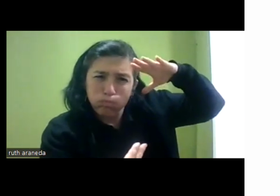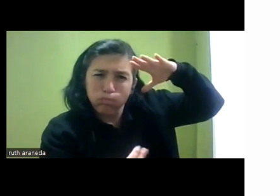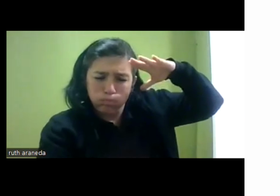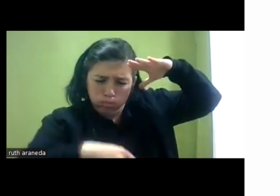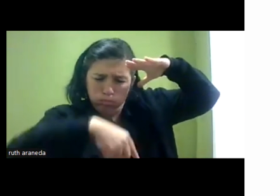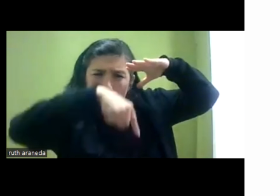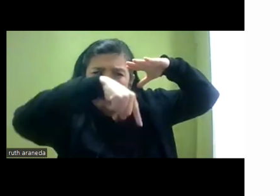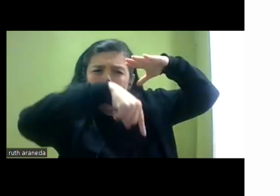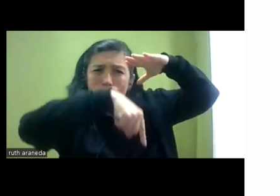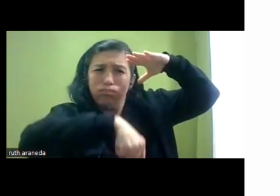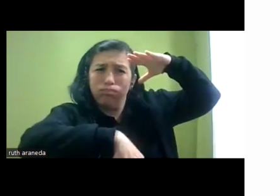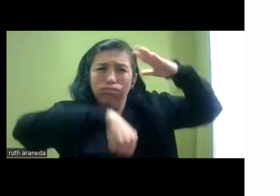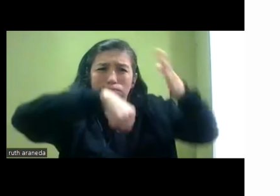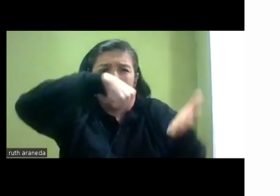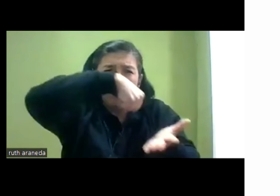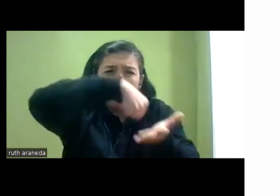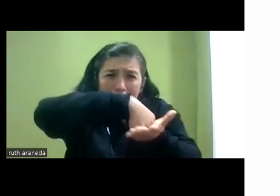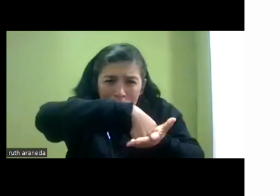profundidades del Pacífico